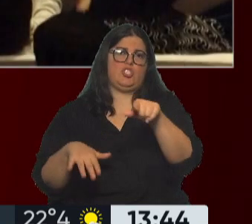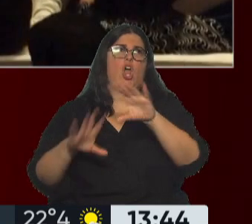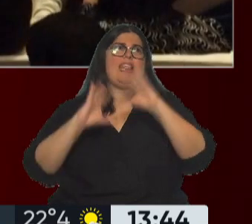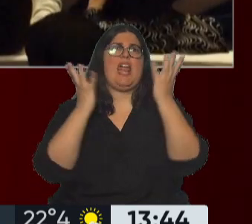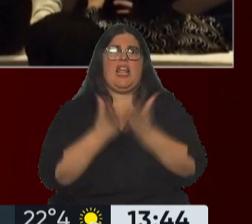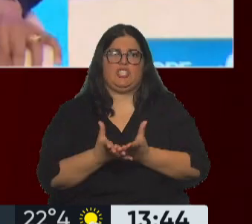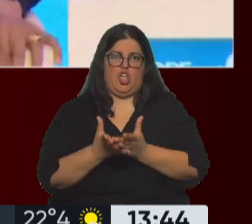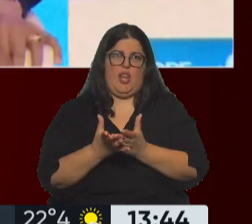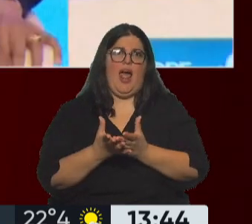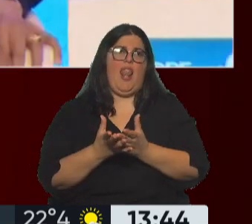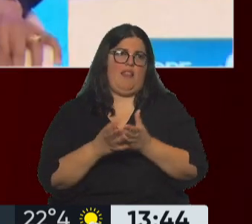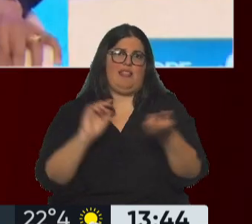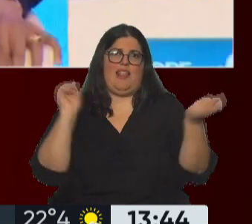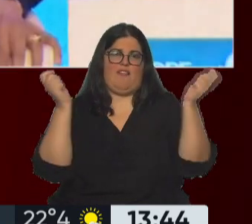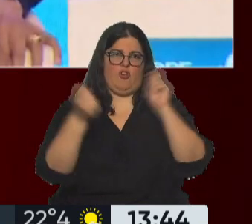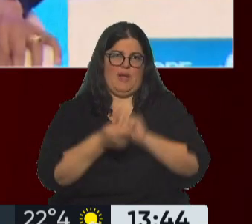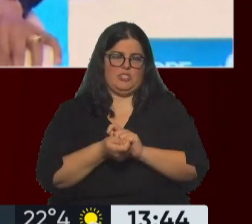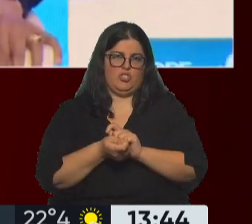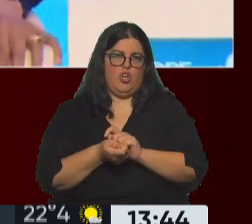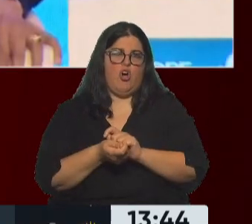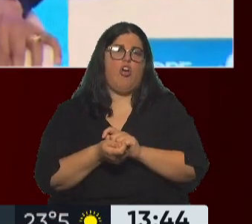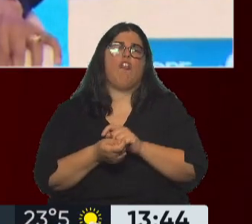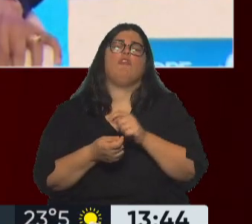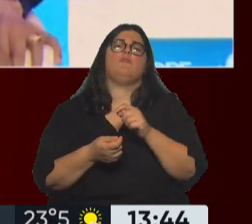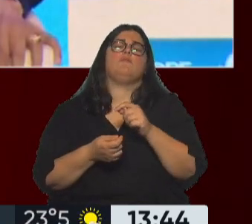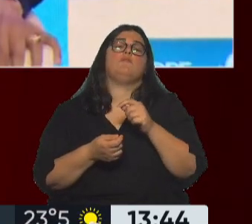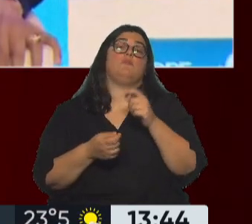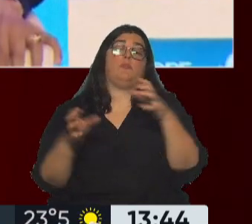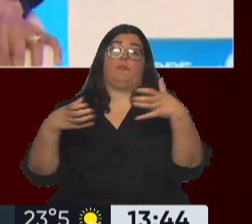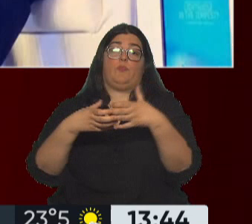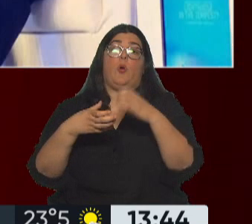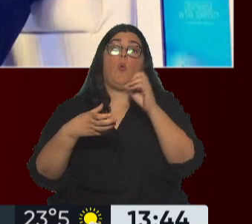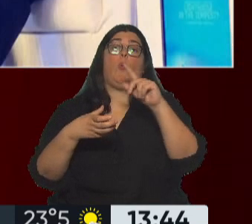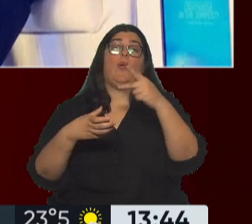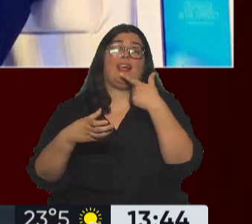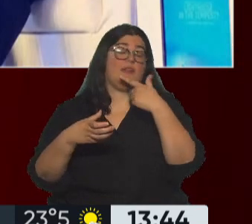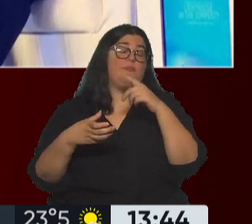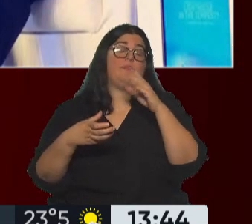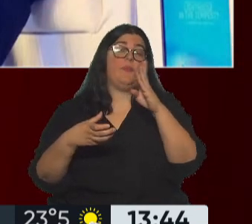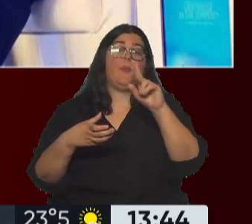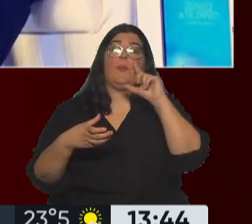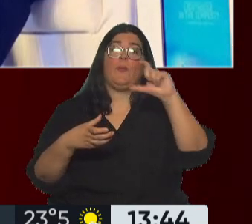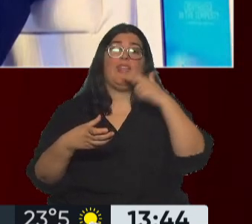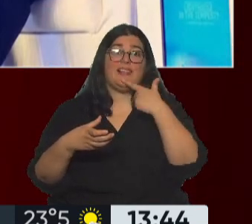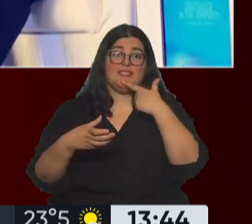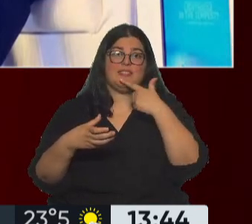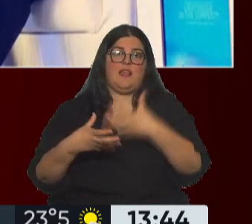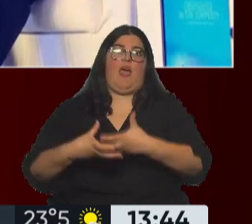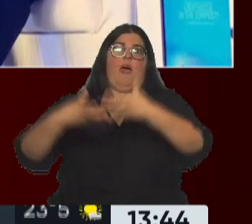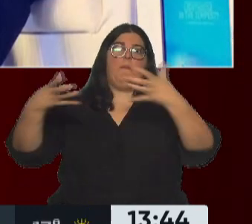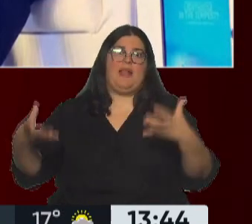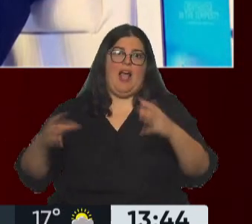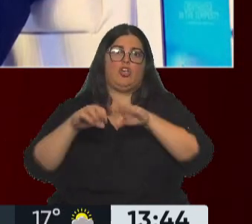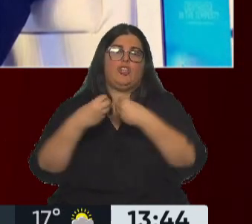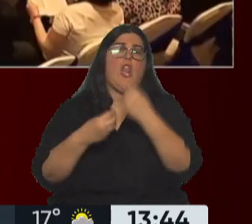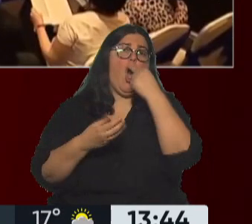internacional en transformación, en donde los BRICS ampliados, ahora ya con 11 integrantes,